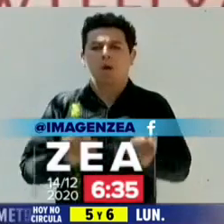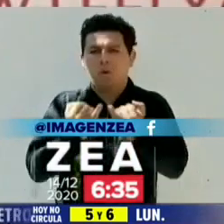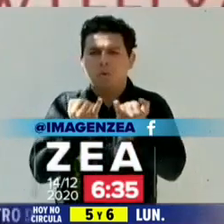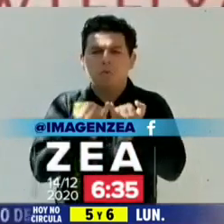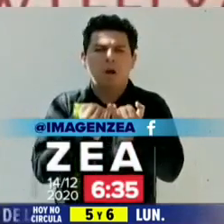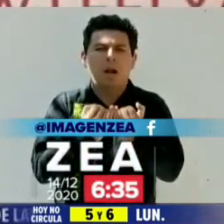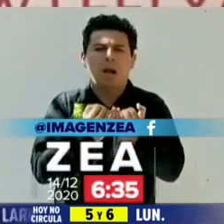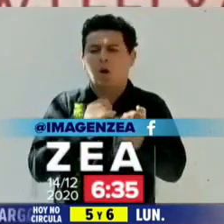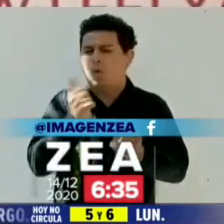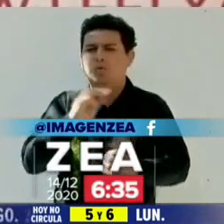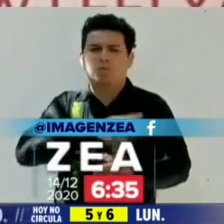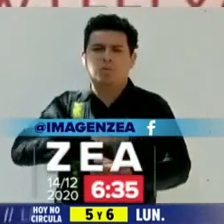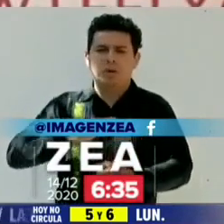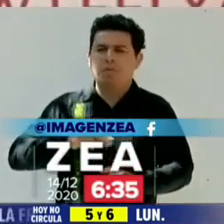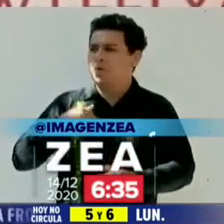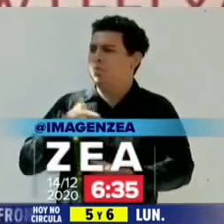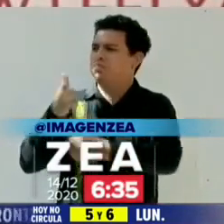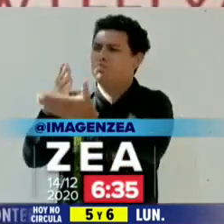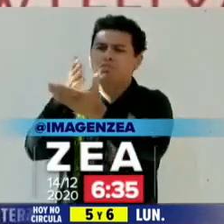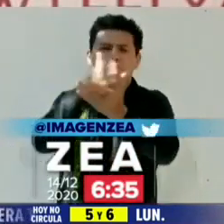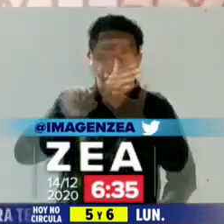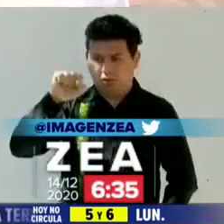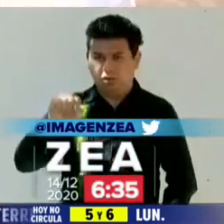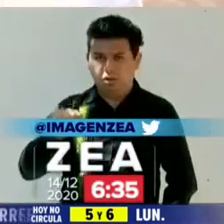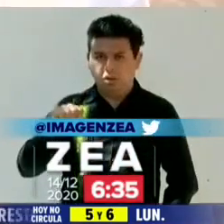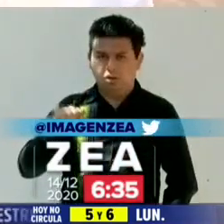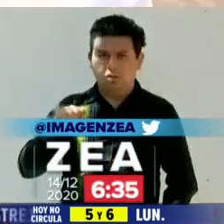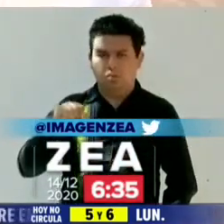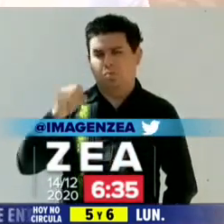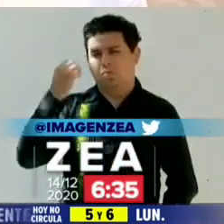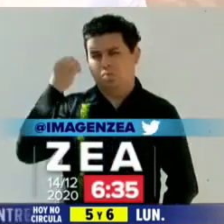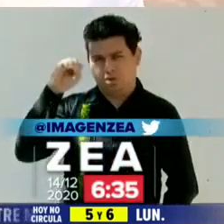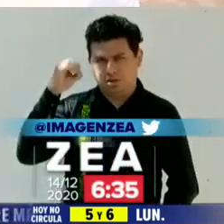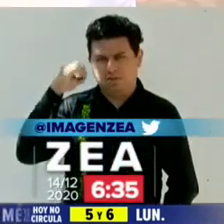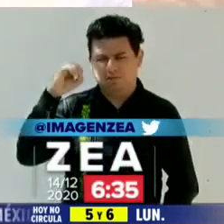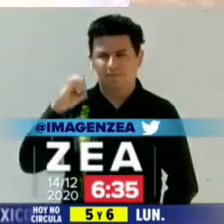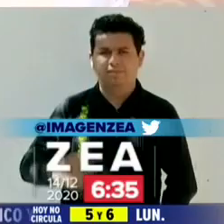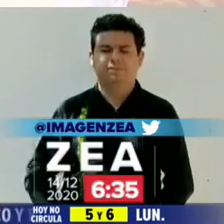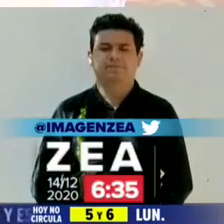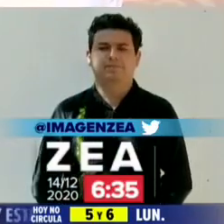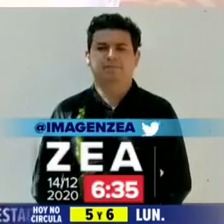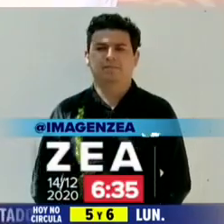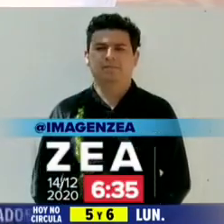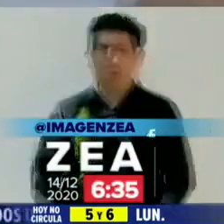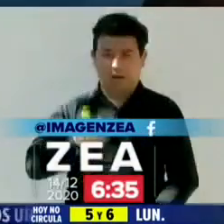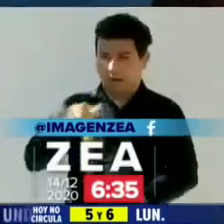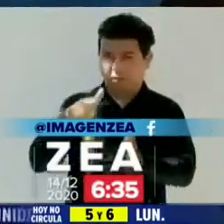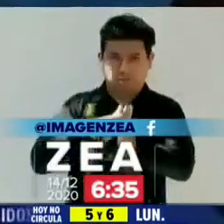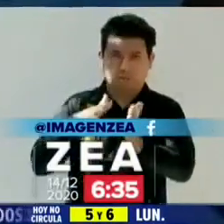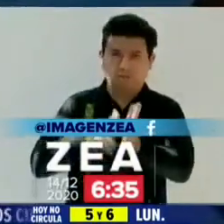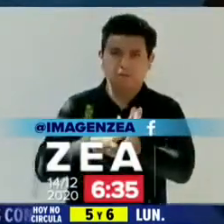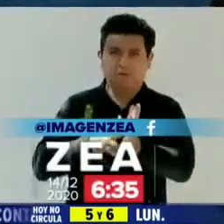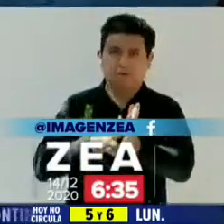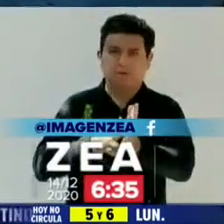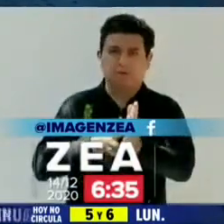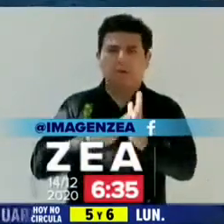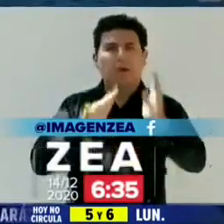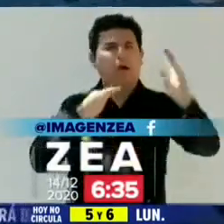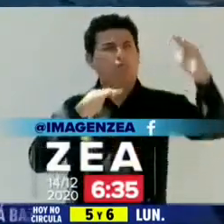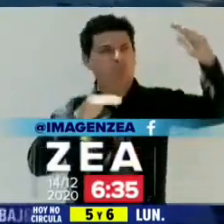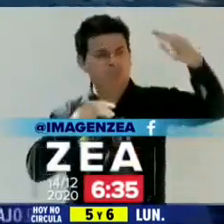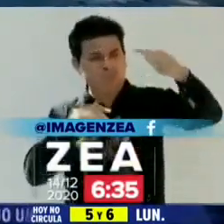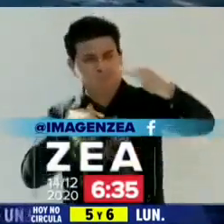el PRI y el PRD en Nuevo León, Guanajuato, en Guerrero y en Chihuahua. Aún quedan pendientes también las negociaciones políticas en Campeche y